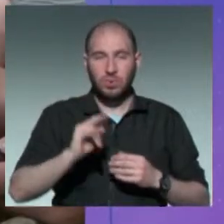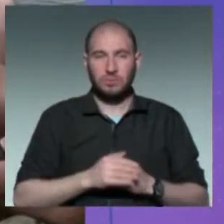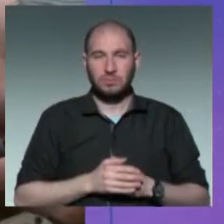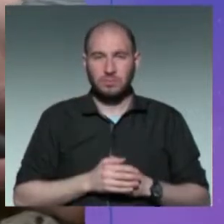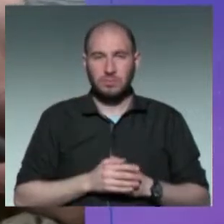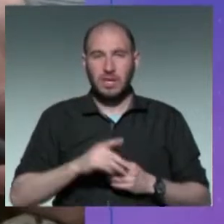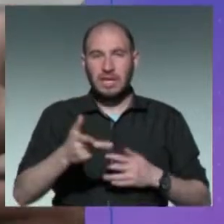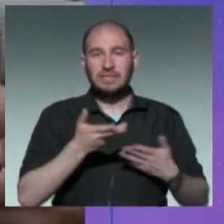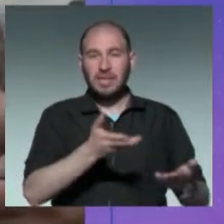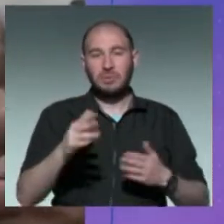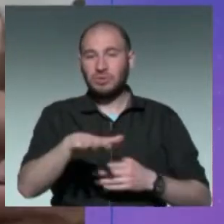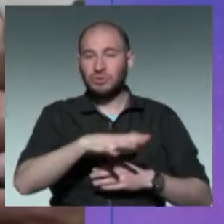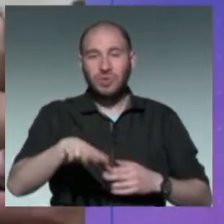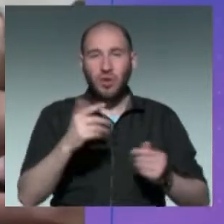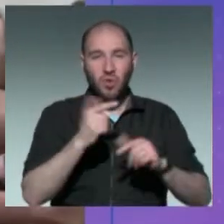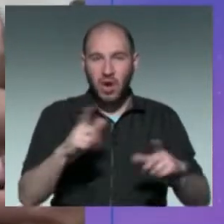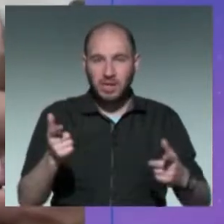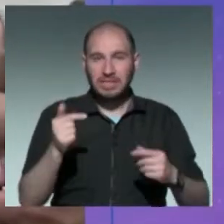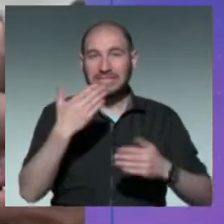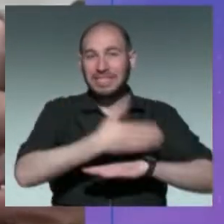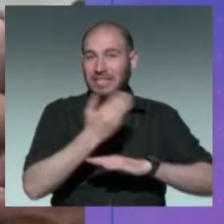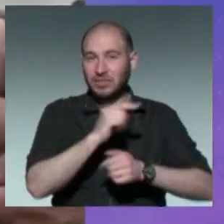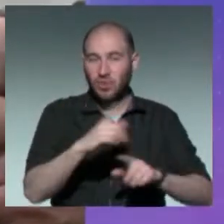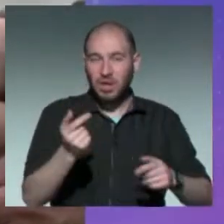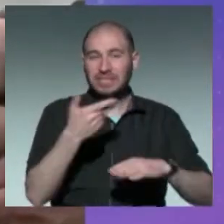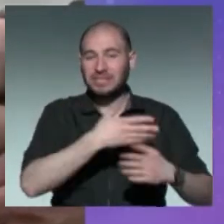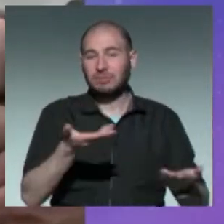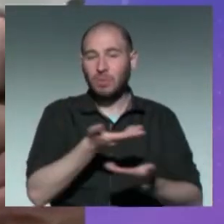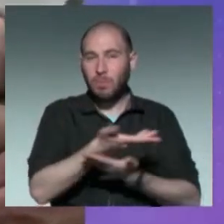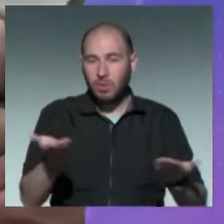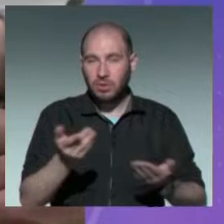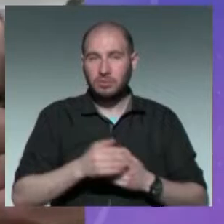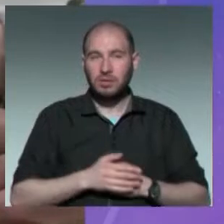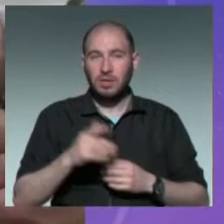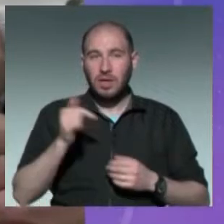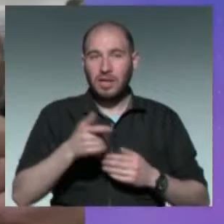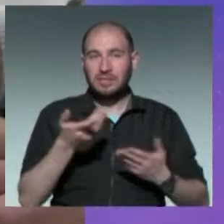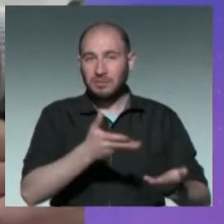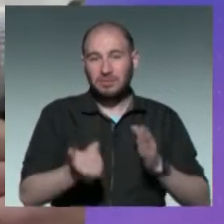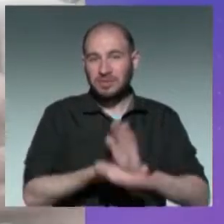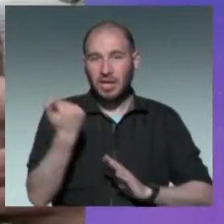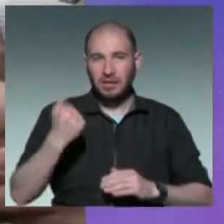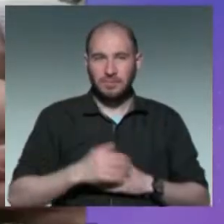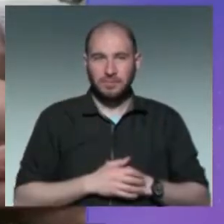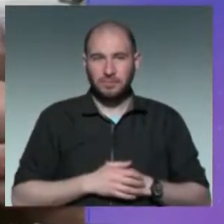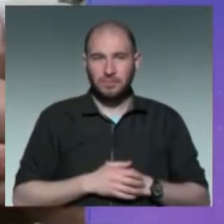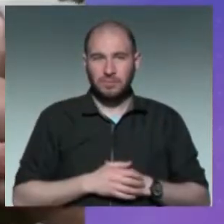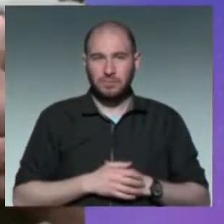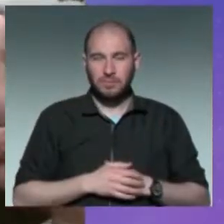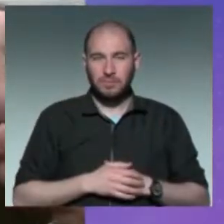tiene servicio urbano, al no tener taxis como servicio público nos quedaríamos sin este tipo de servicios. No